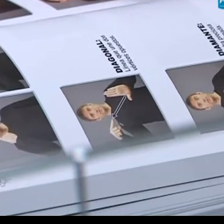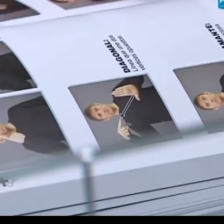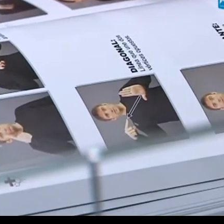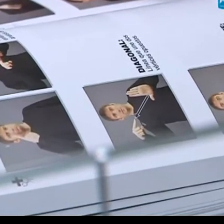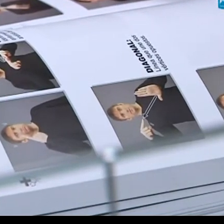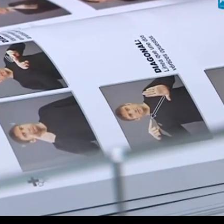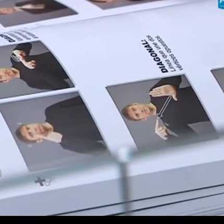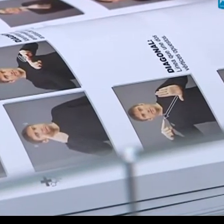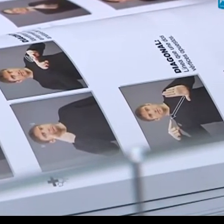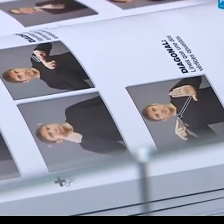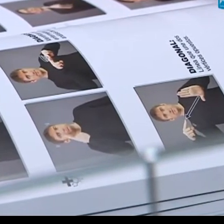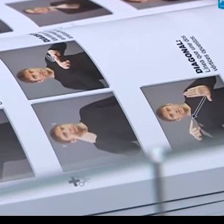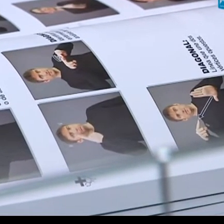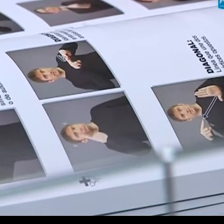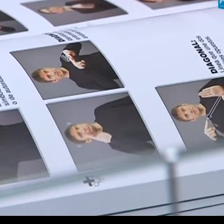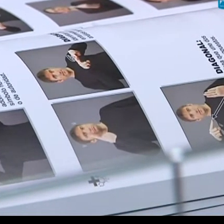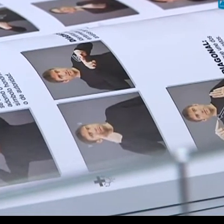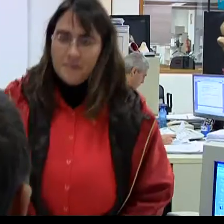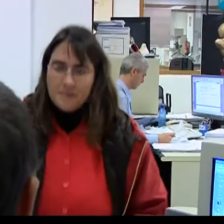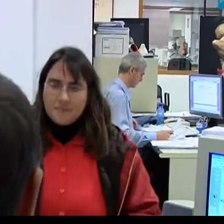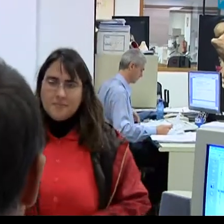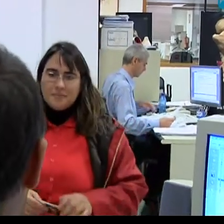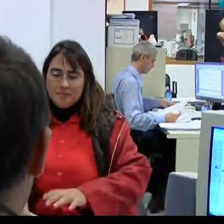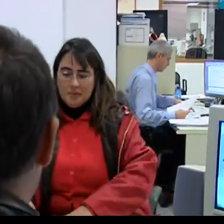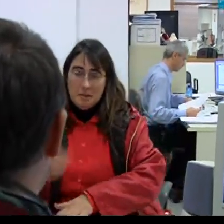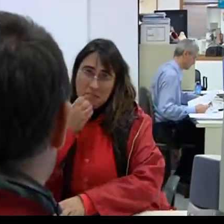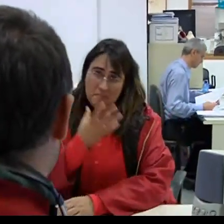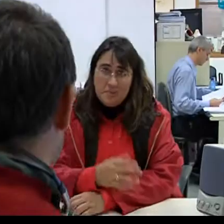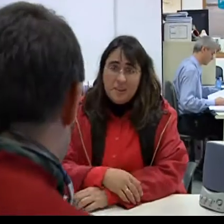pues cubría un servicio, mientras que ahora es una cuestión de derecho. Una persona